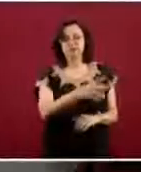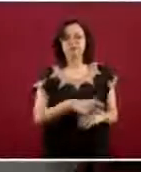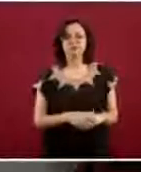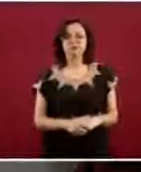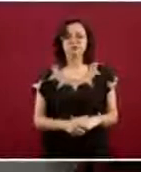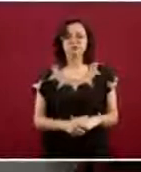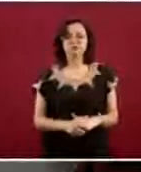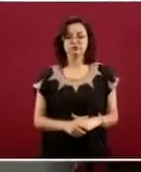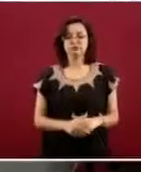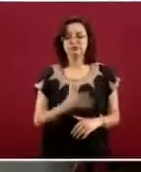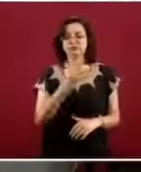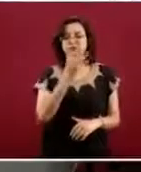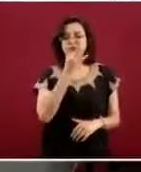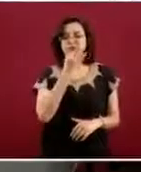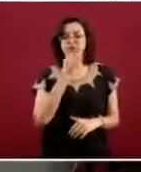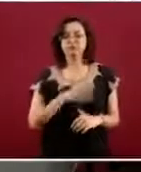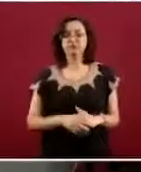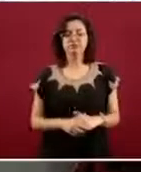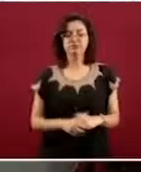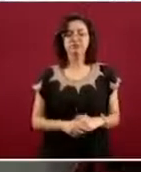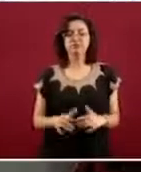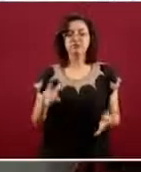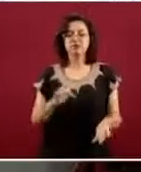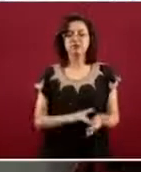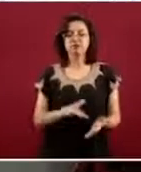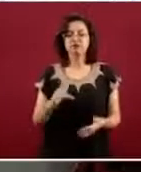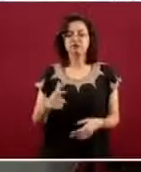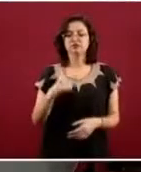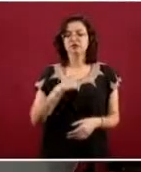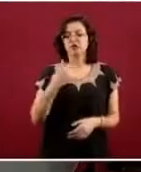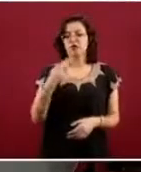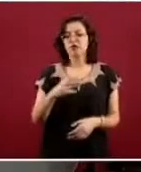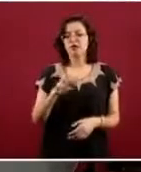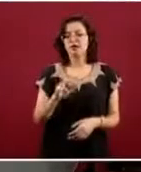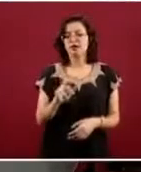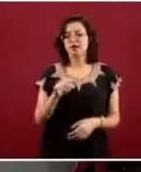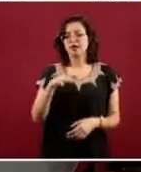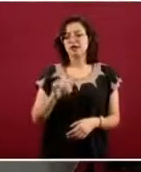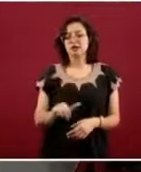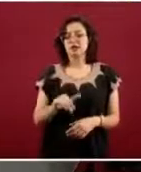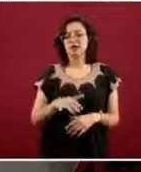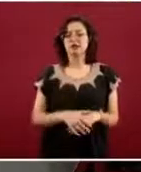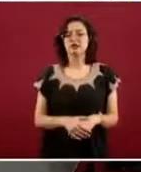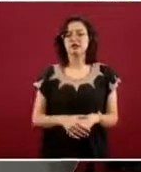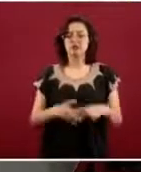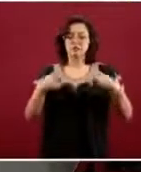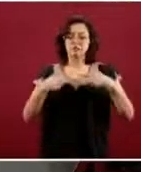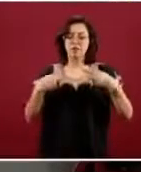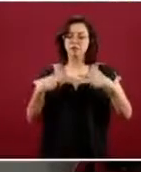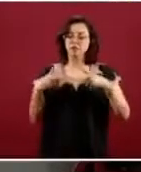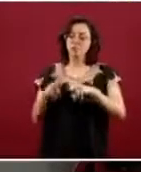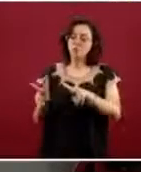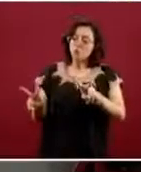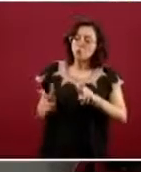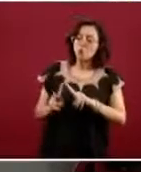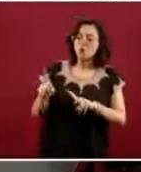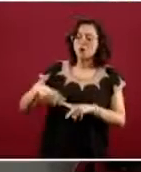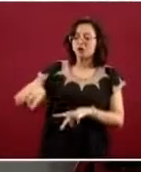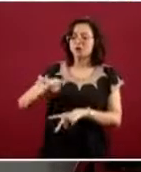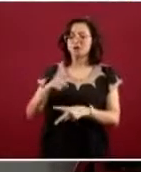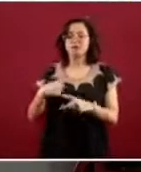Nos quedan 5 minutos. Doctores, Marina Franco de Telemundo. Tengo dos preguntas sobre la población más vulnerable ante la